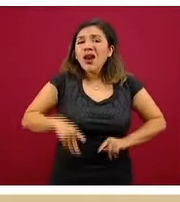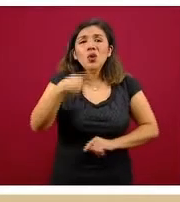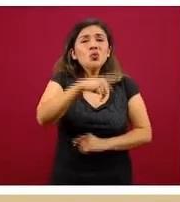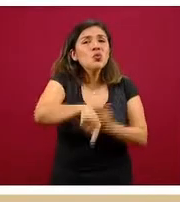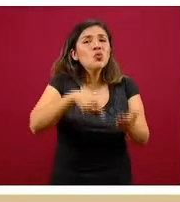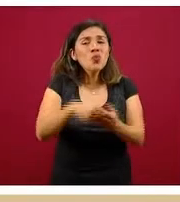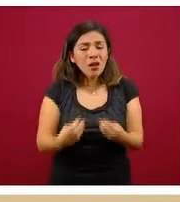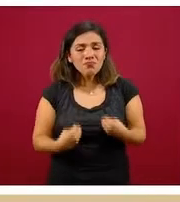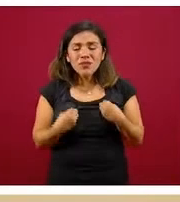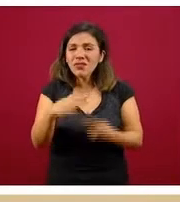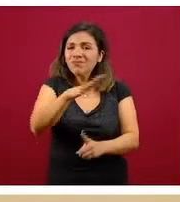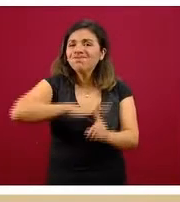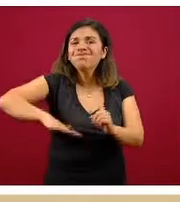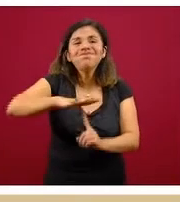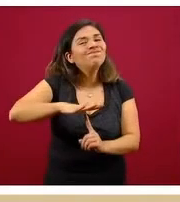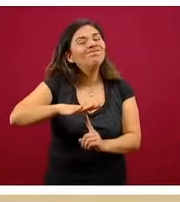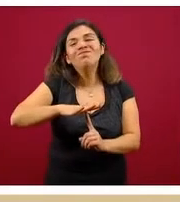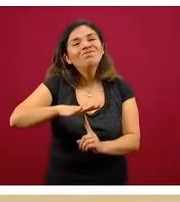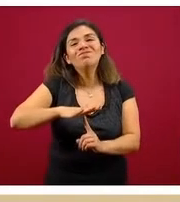en su entidad federativa